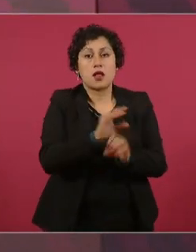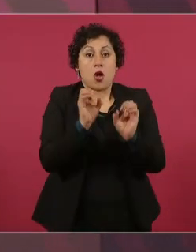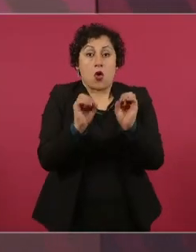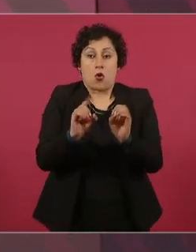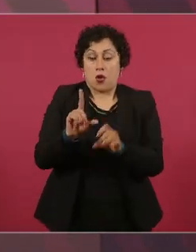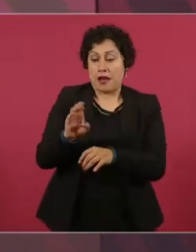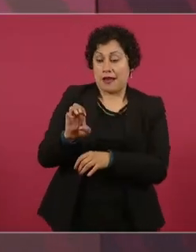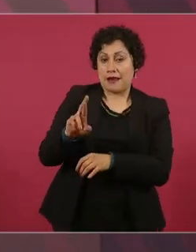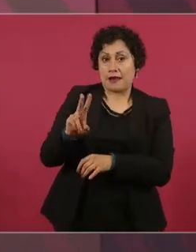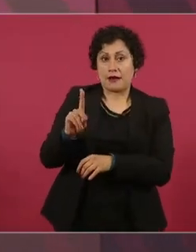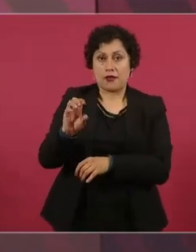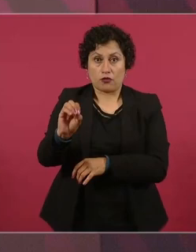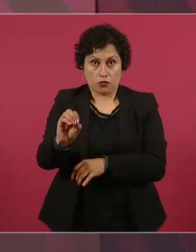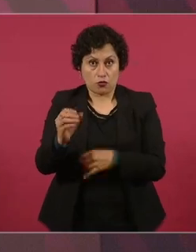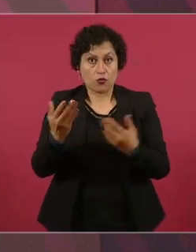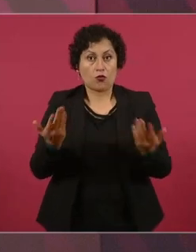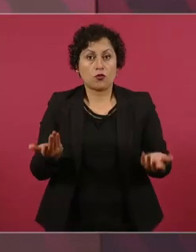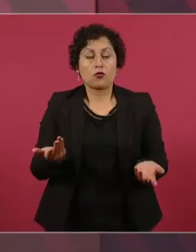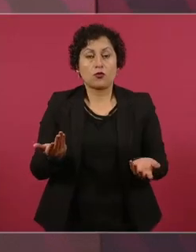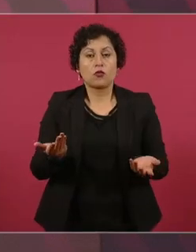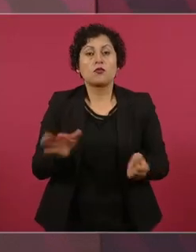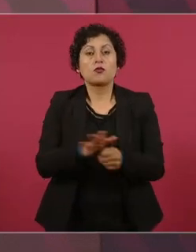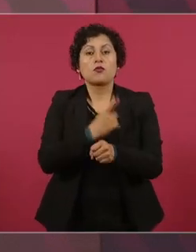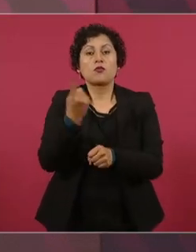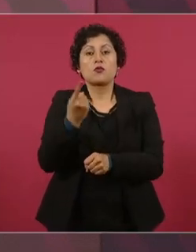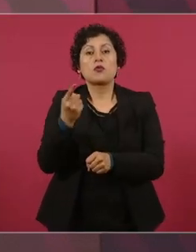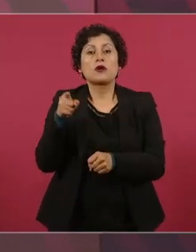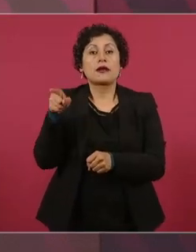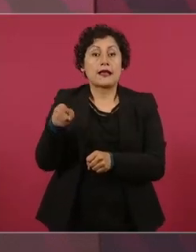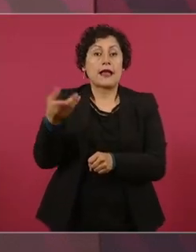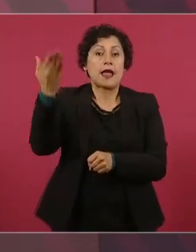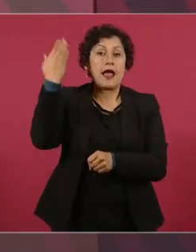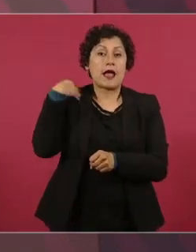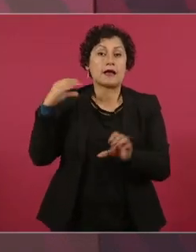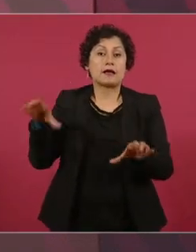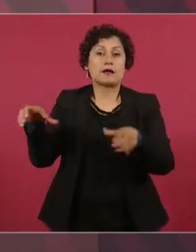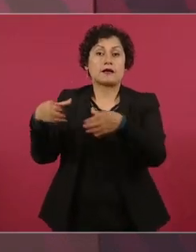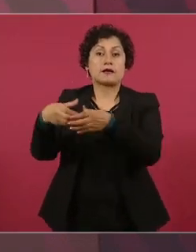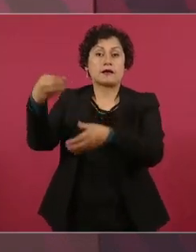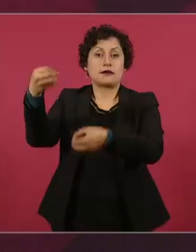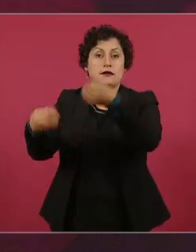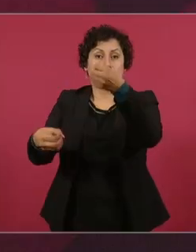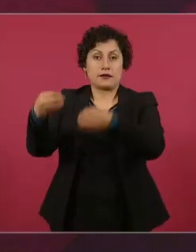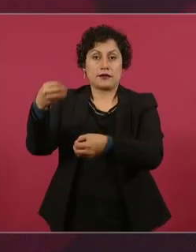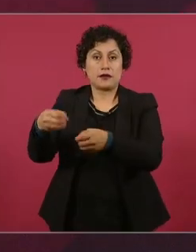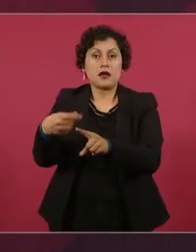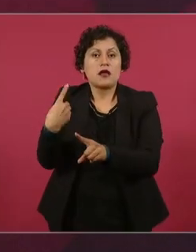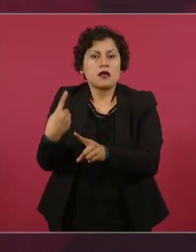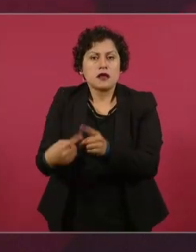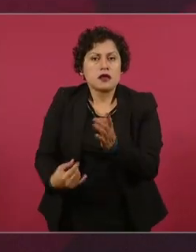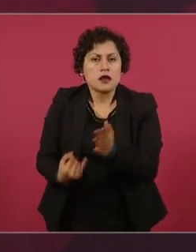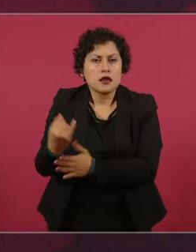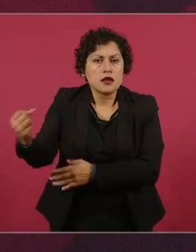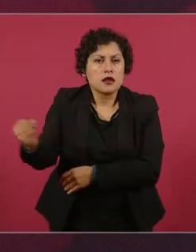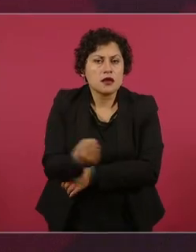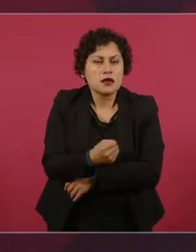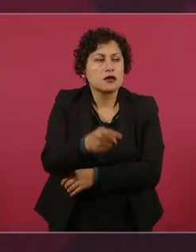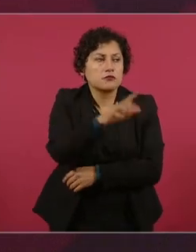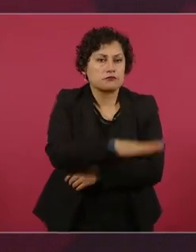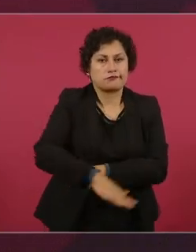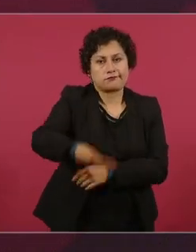los elegían y eran ministros de la Corte y podían ellos